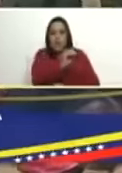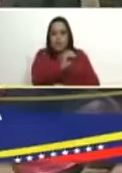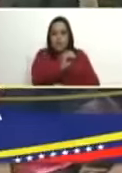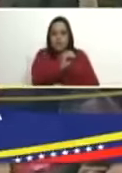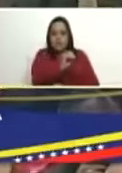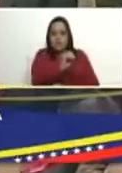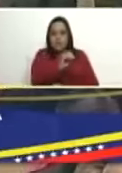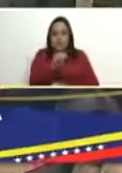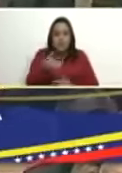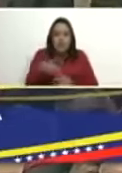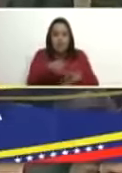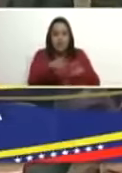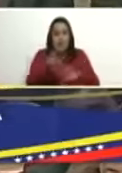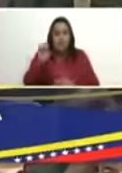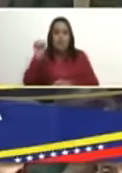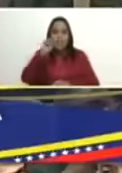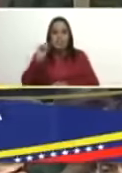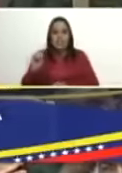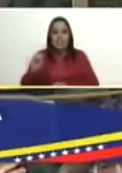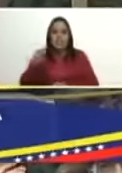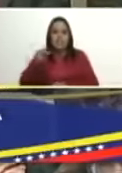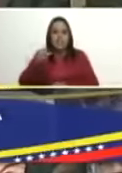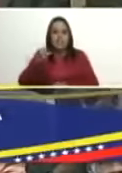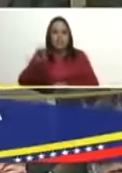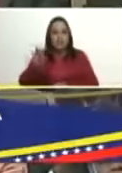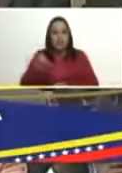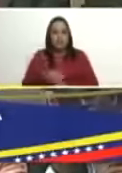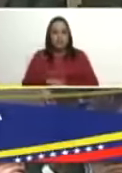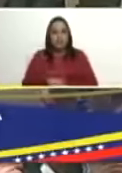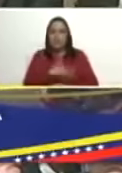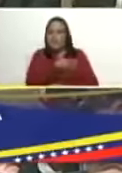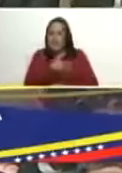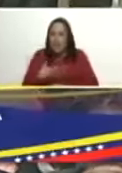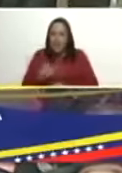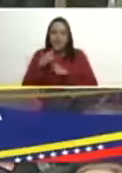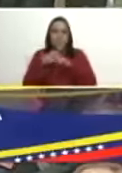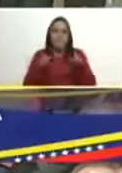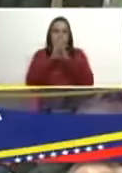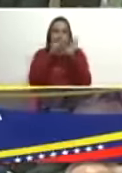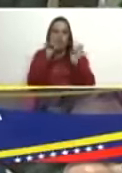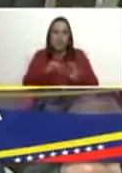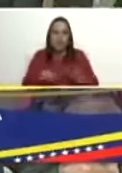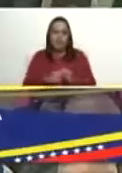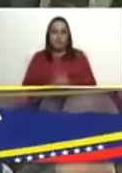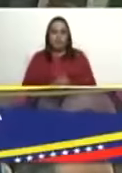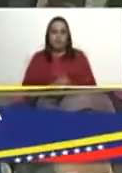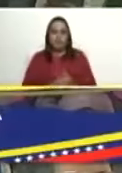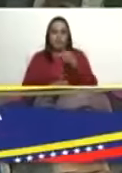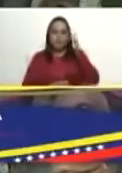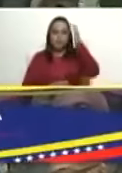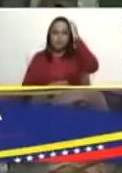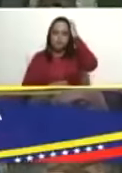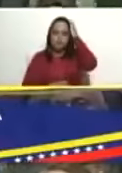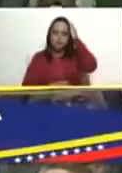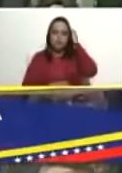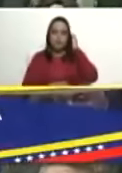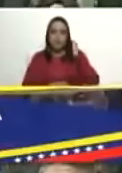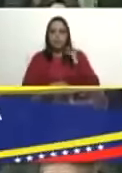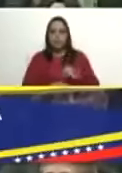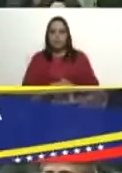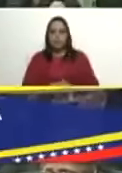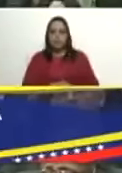río Esequibo, con aspiraciones de distintas índoles y